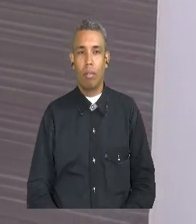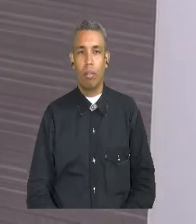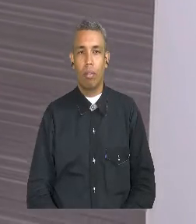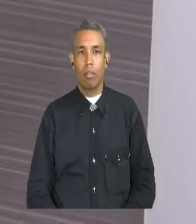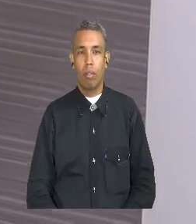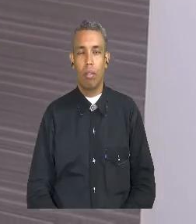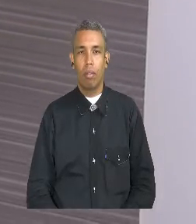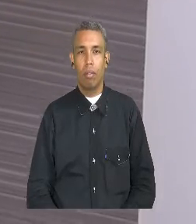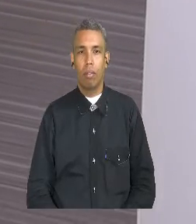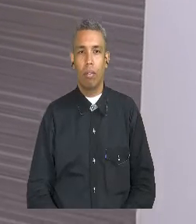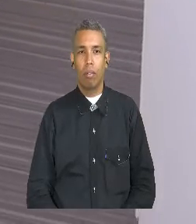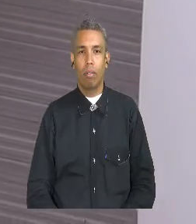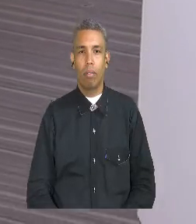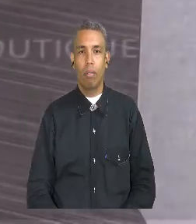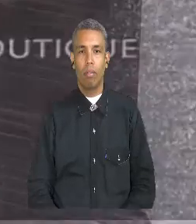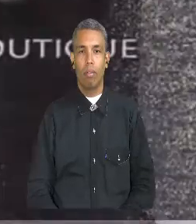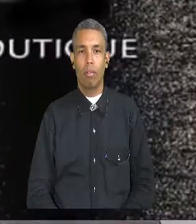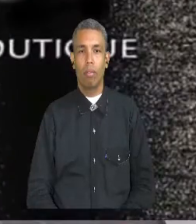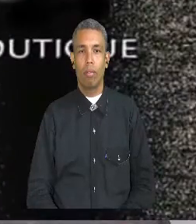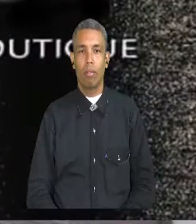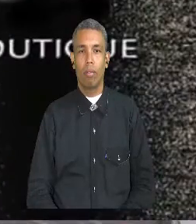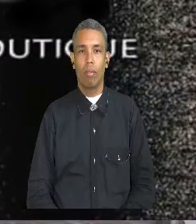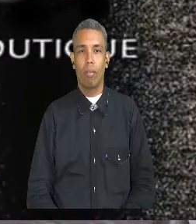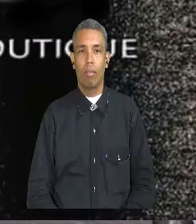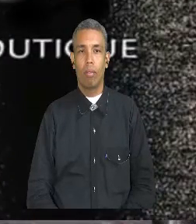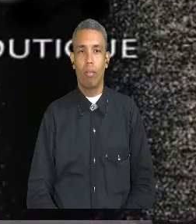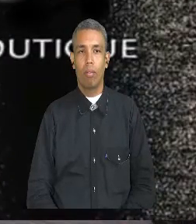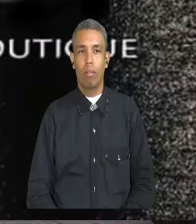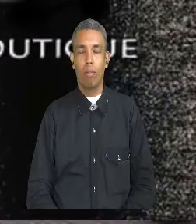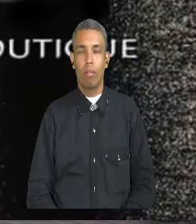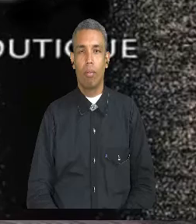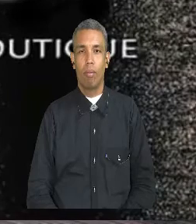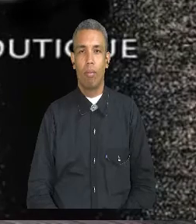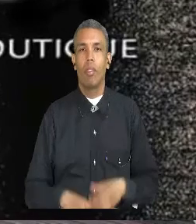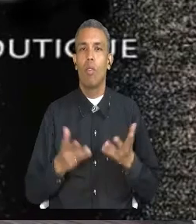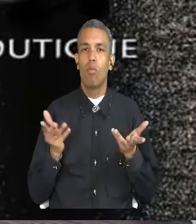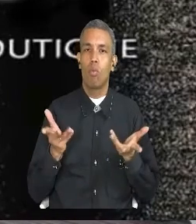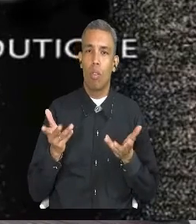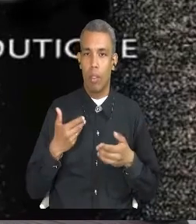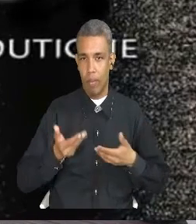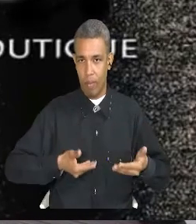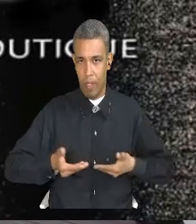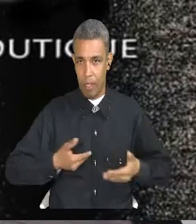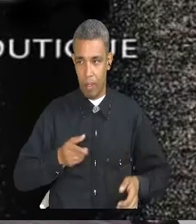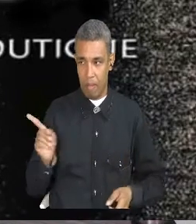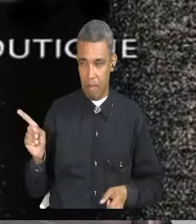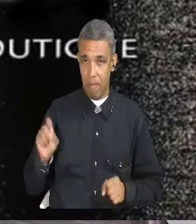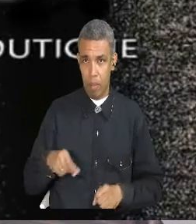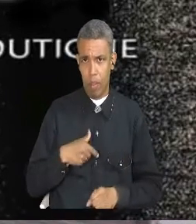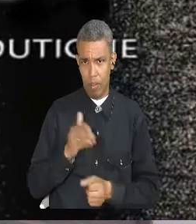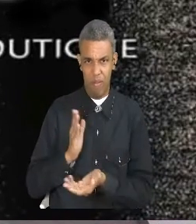Por supuesto, las pueden encontrar estas y otras prendas en Miuma Boutique. Así que ya saben, a visitar.